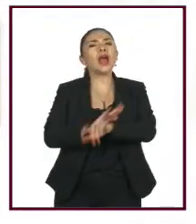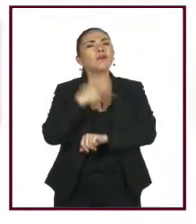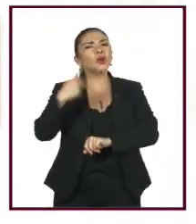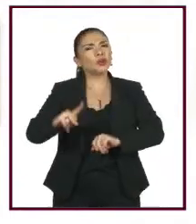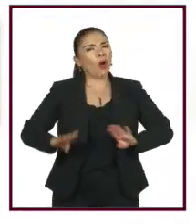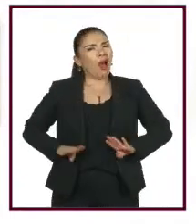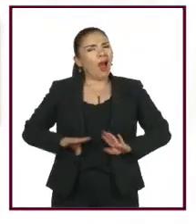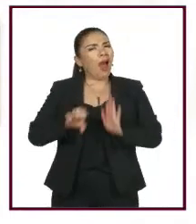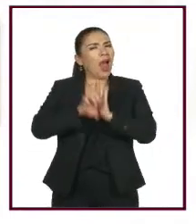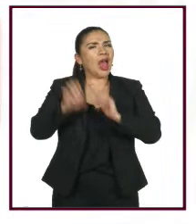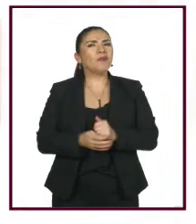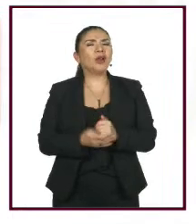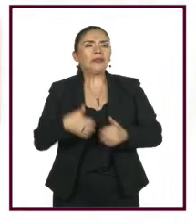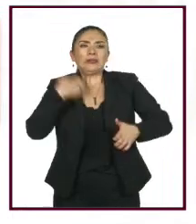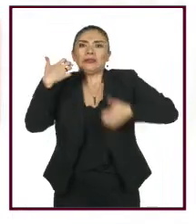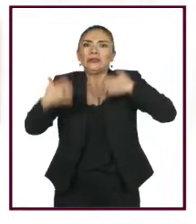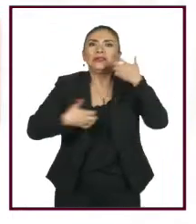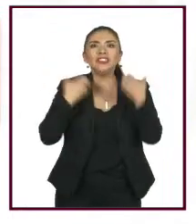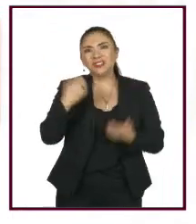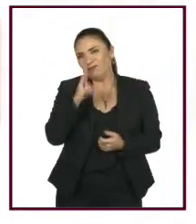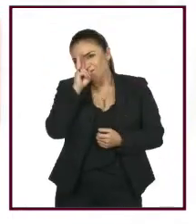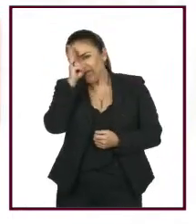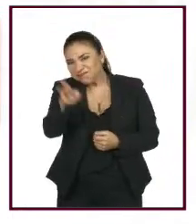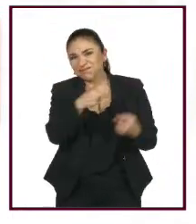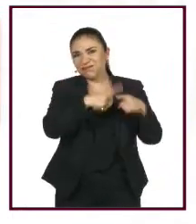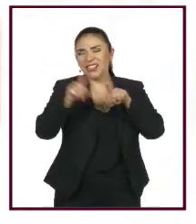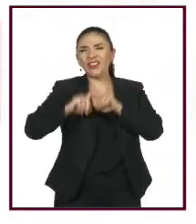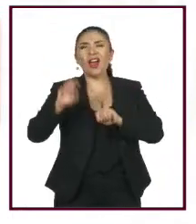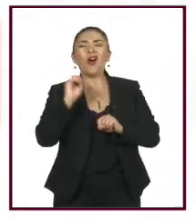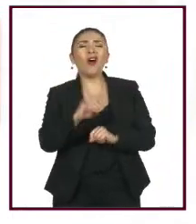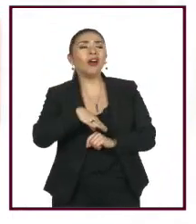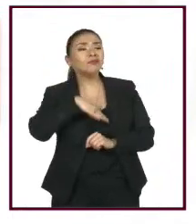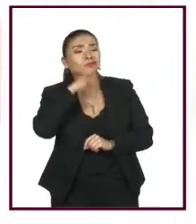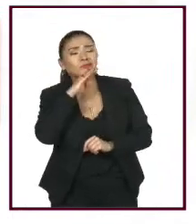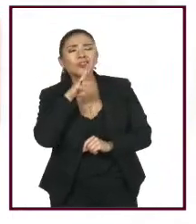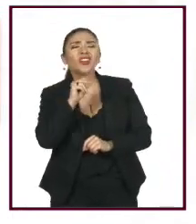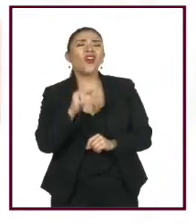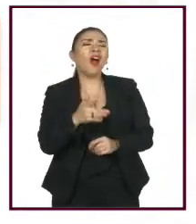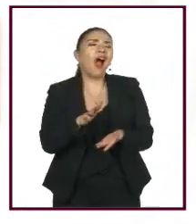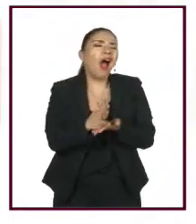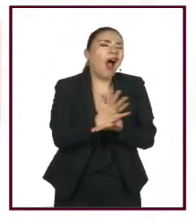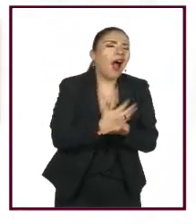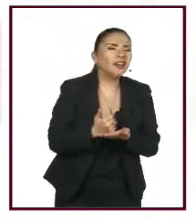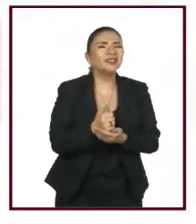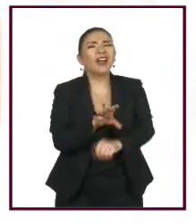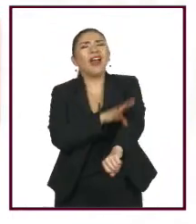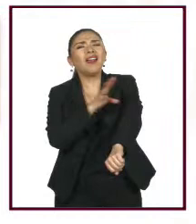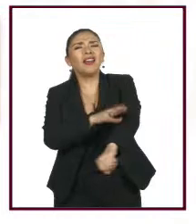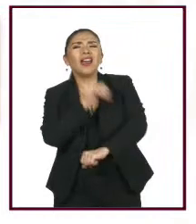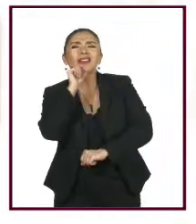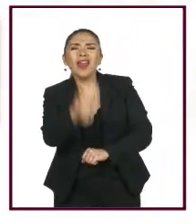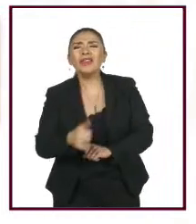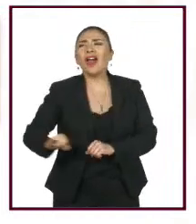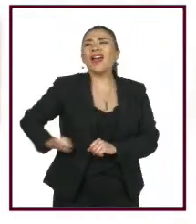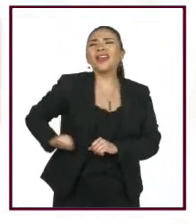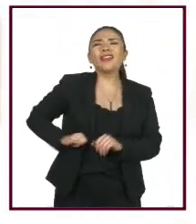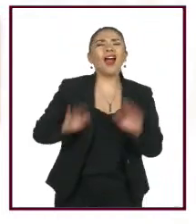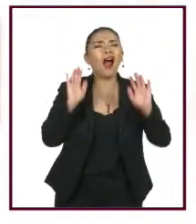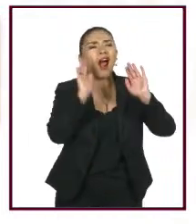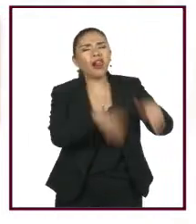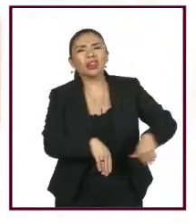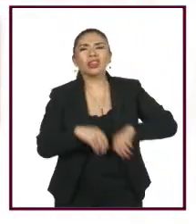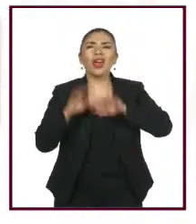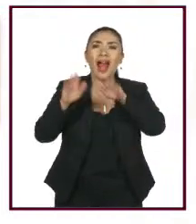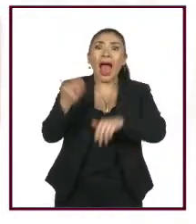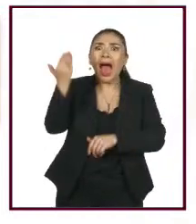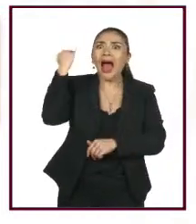de ánimo, pues se pueden mostrar más irritables, apáticos, sin energía. pierden interés en muchas actividades que